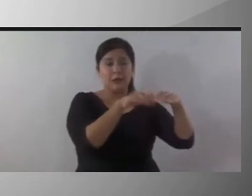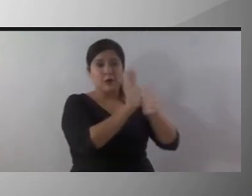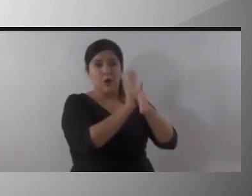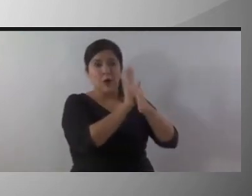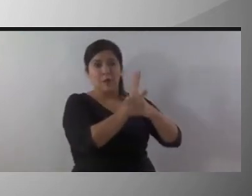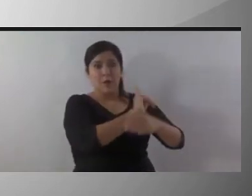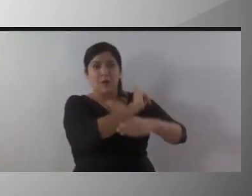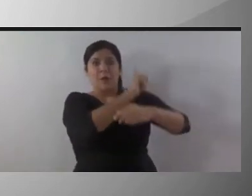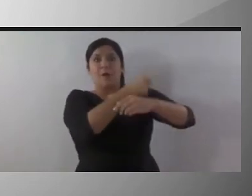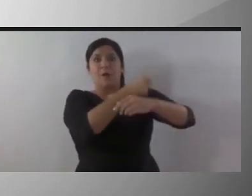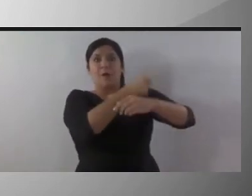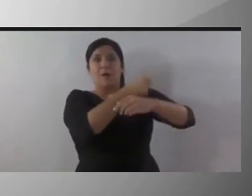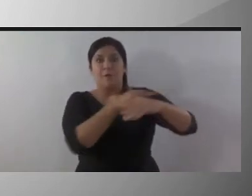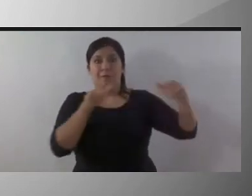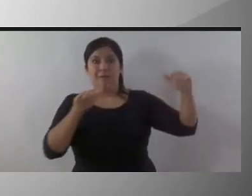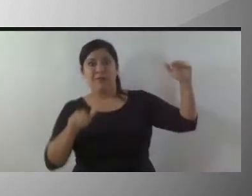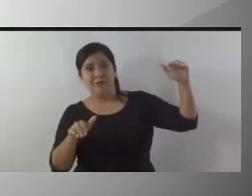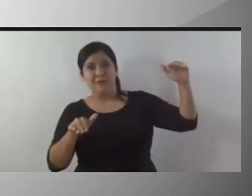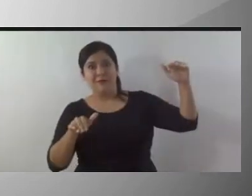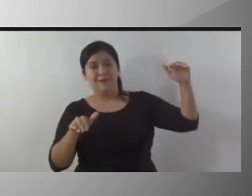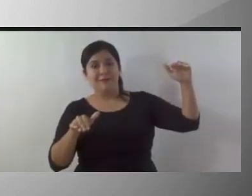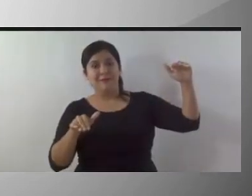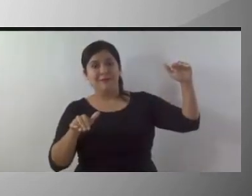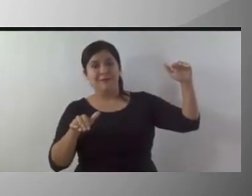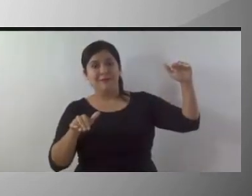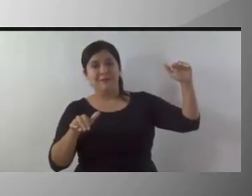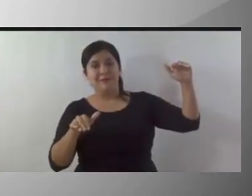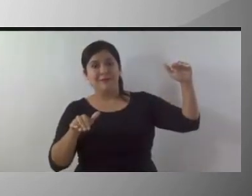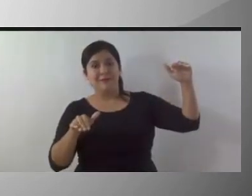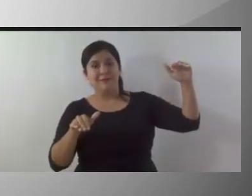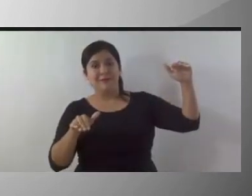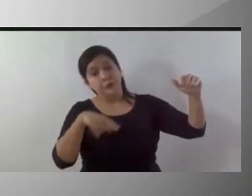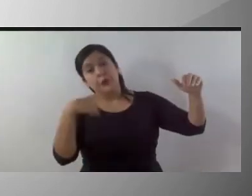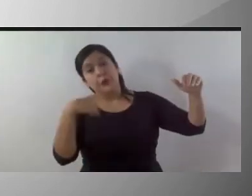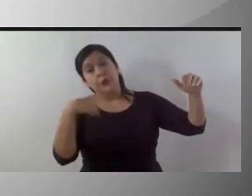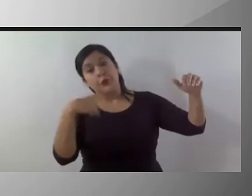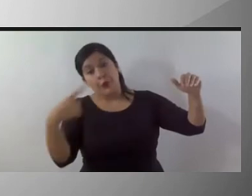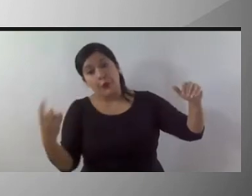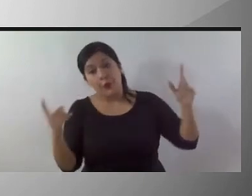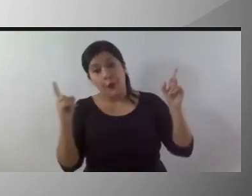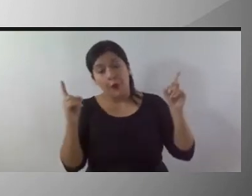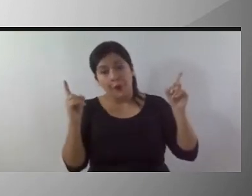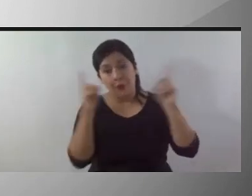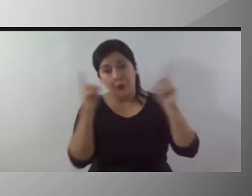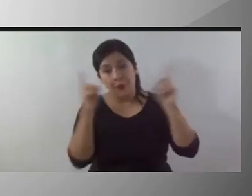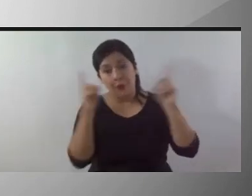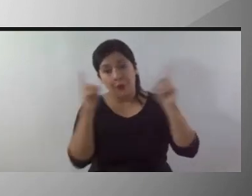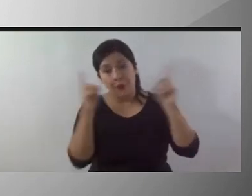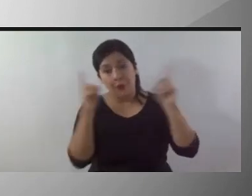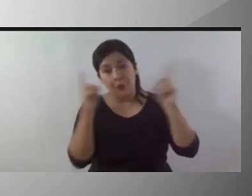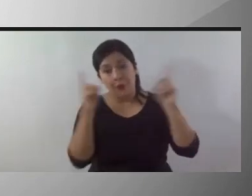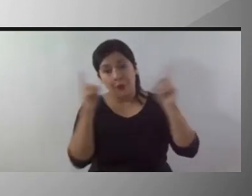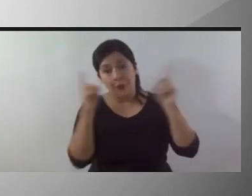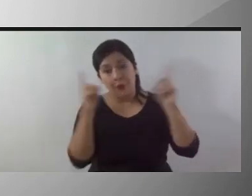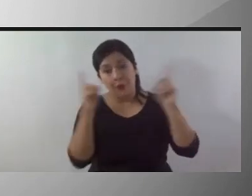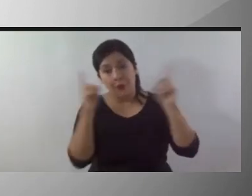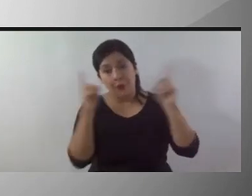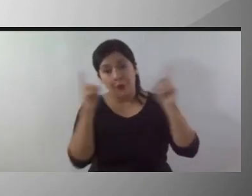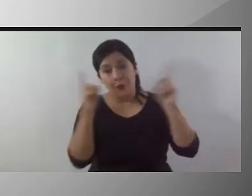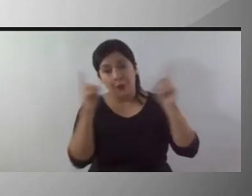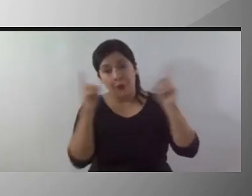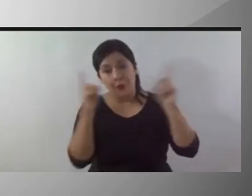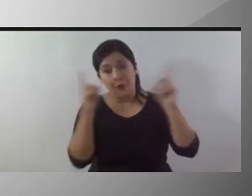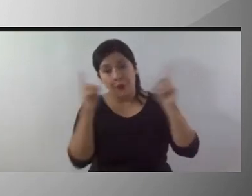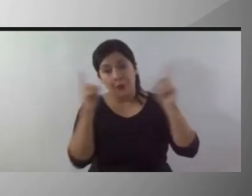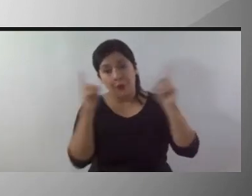Tiene además otras dificultades, ¿no? habla de violaciones a